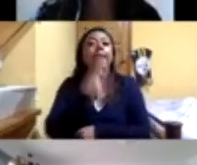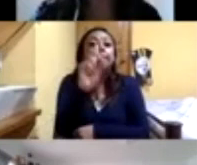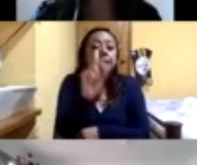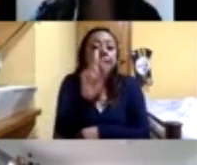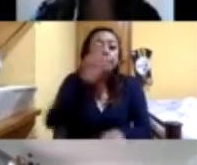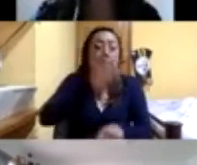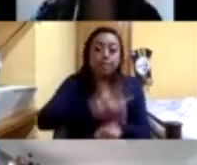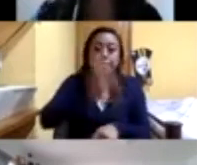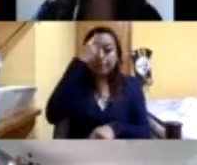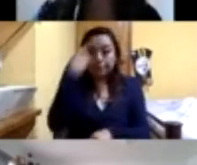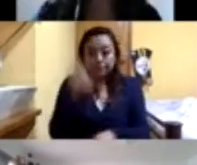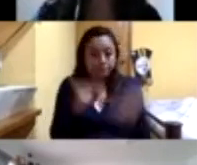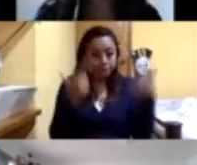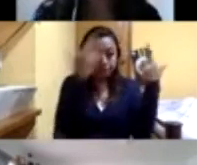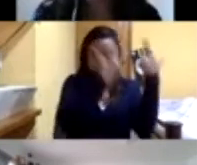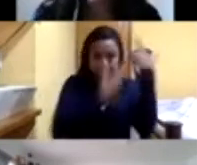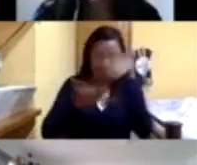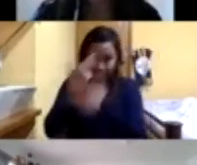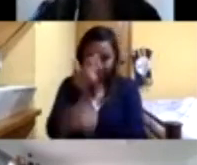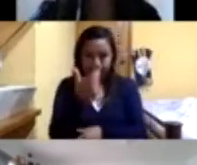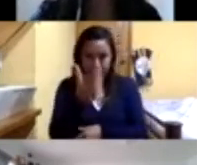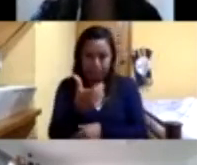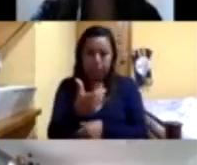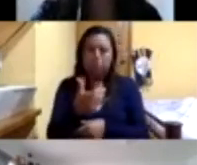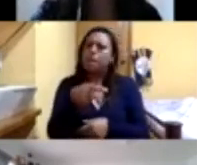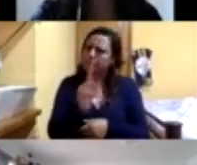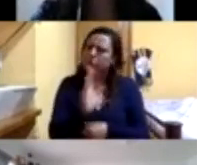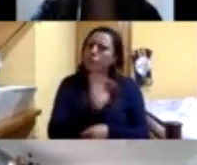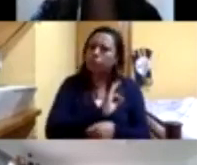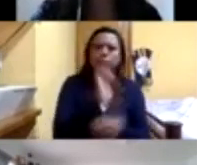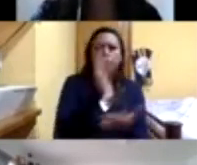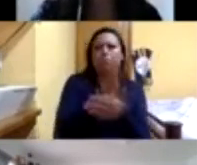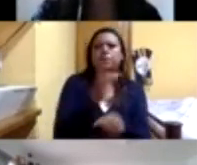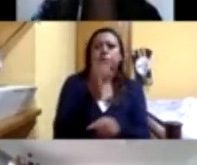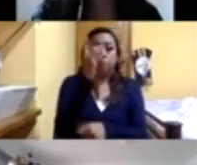revisión, el cual se puede ampliar hasta 10 días más.